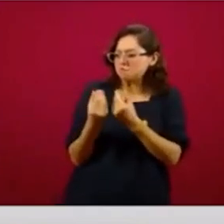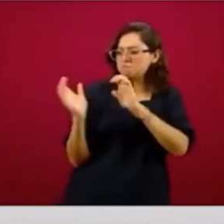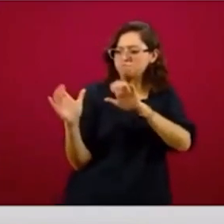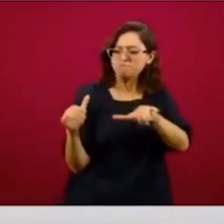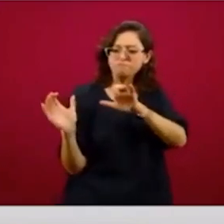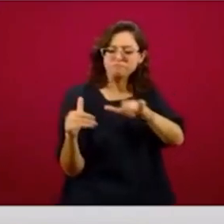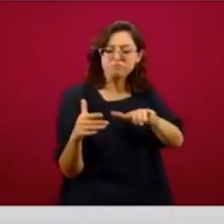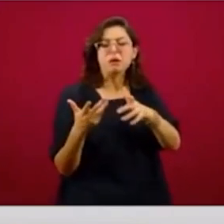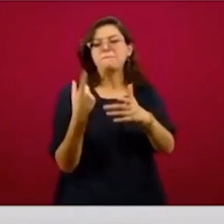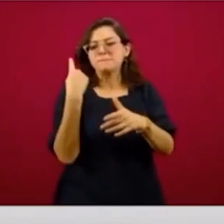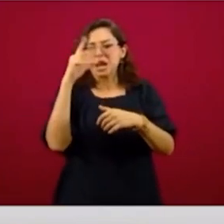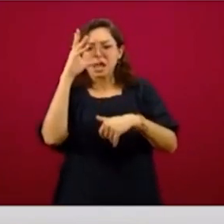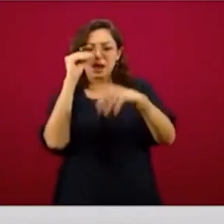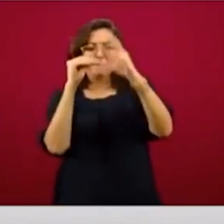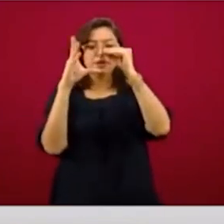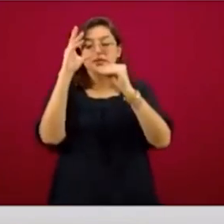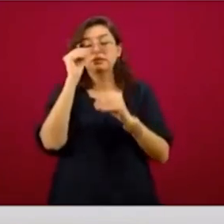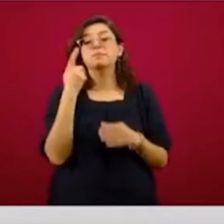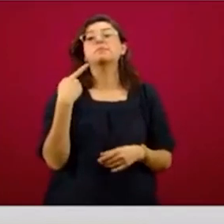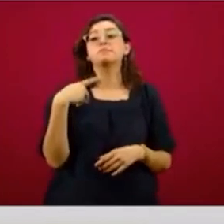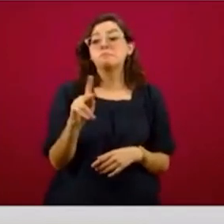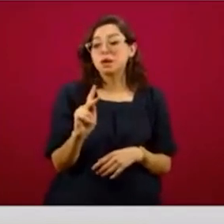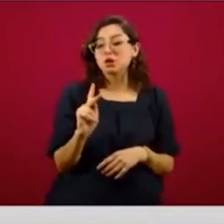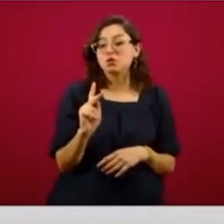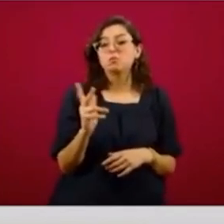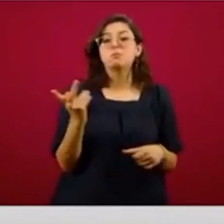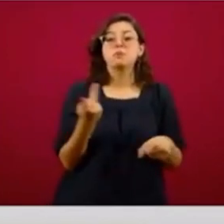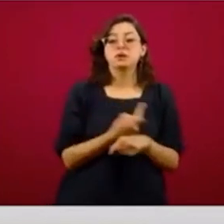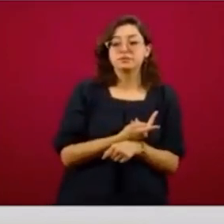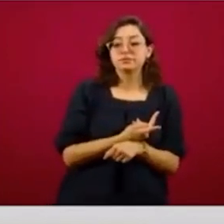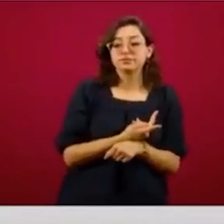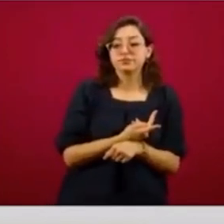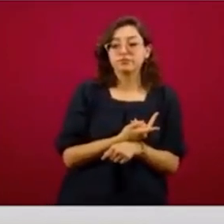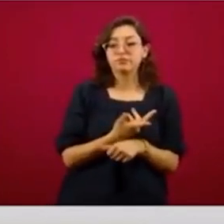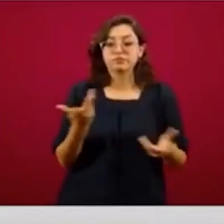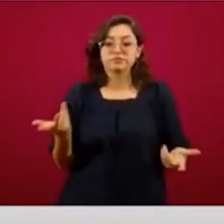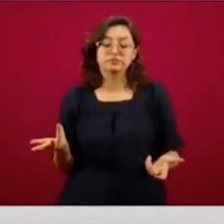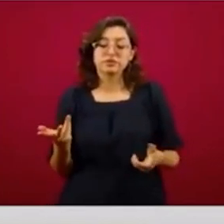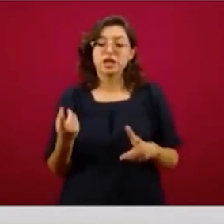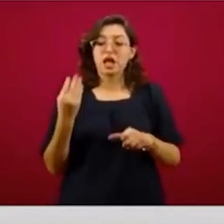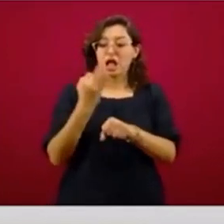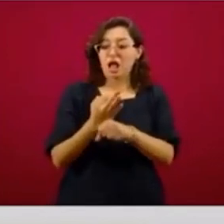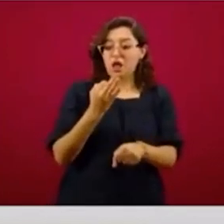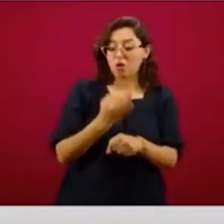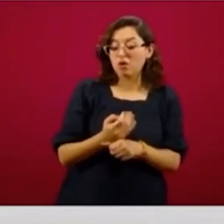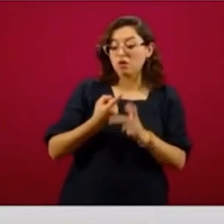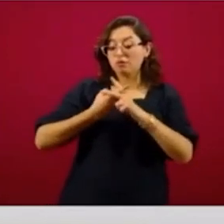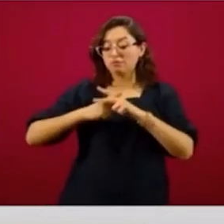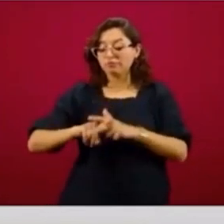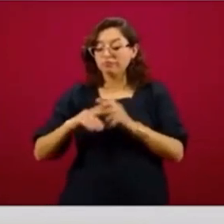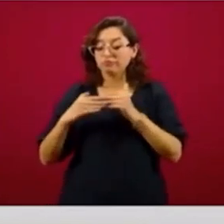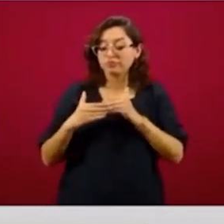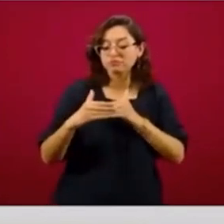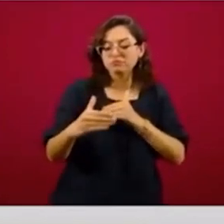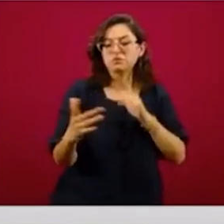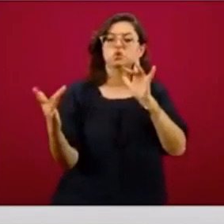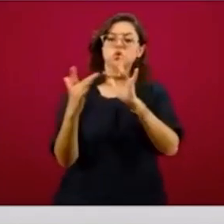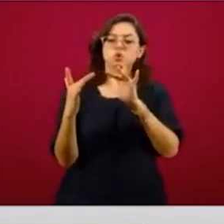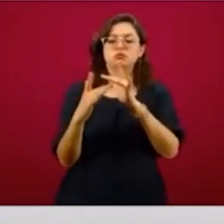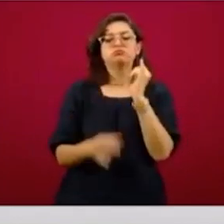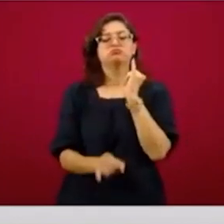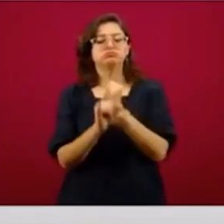de trabajo, en el entendido de que, a pesar de que inicien ahora, podrán mantener un contacto a distancia